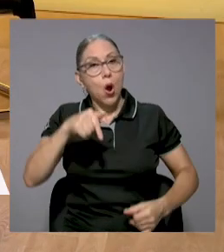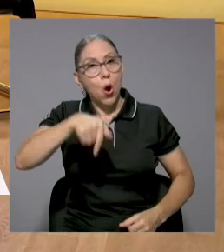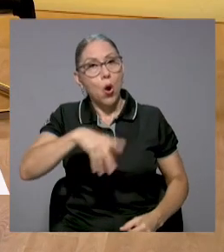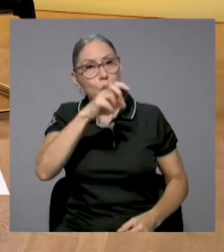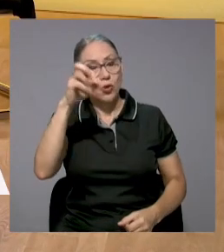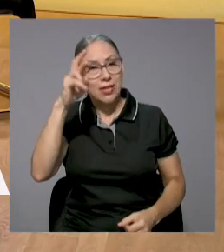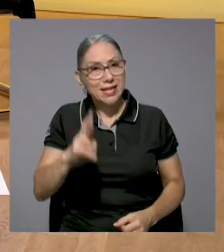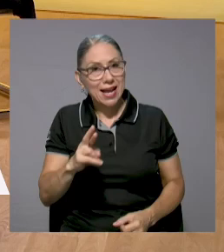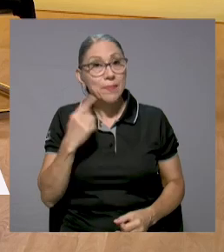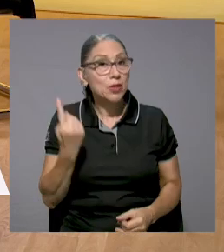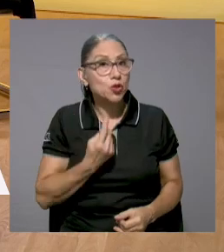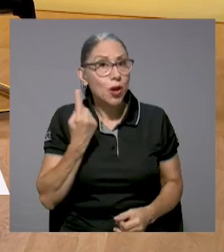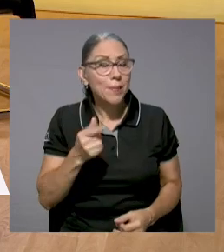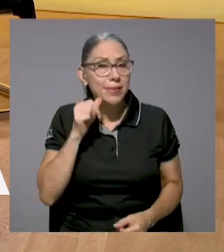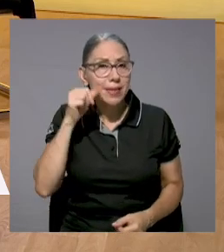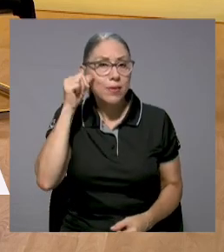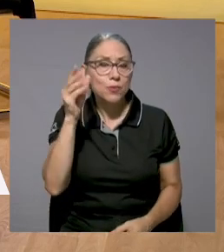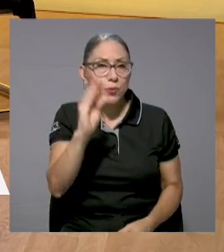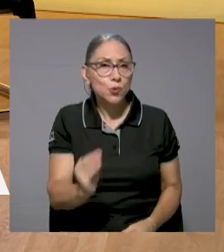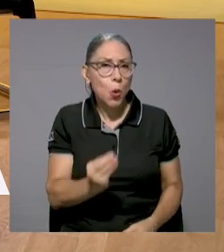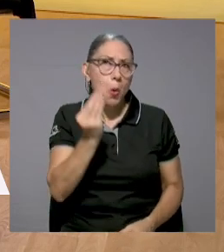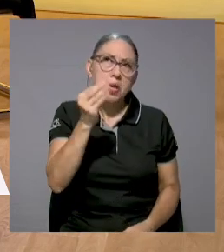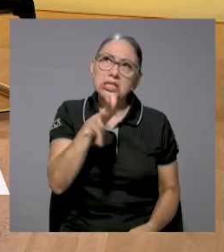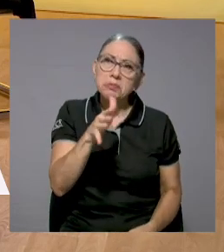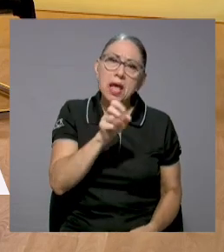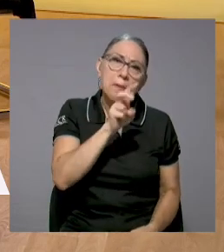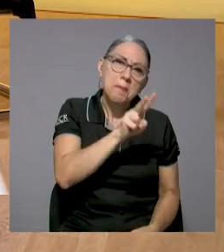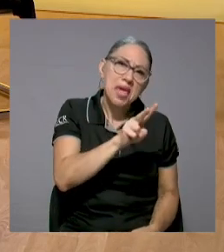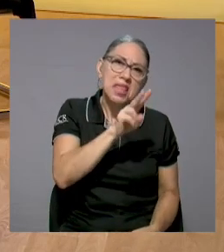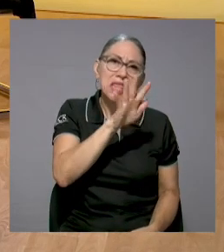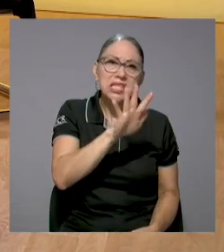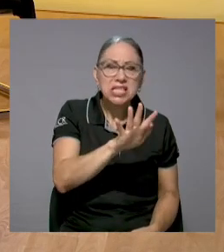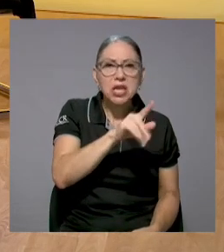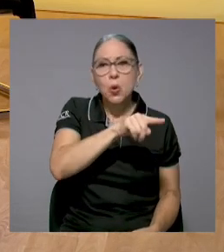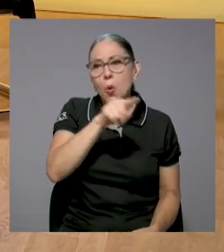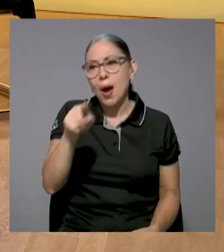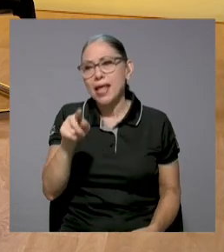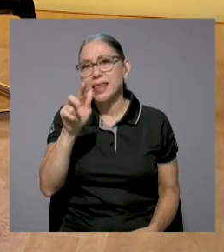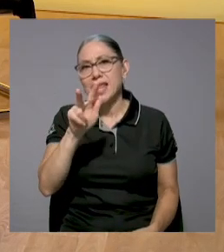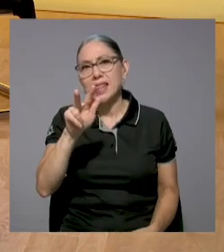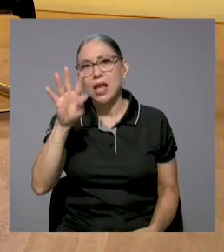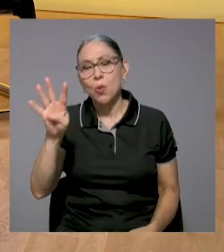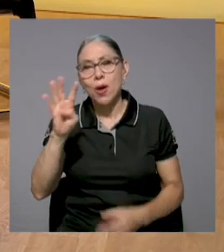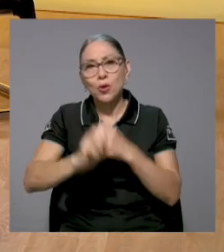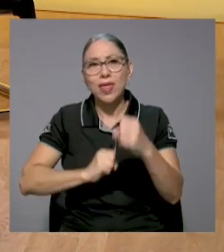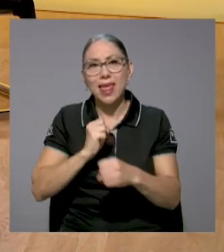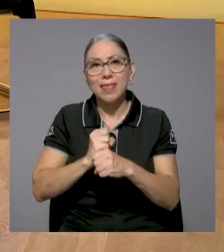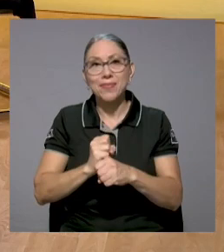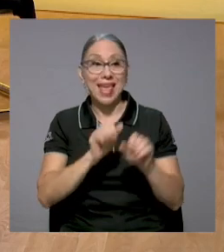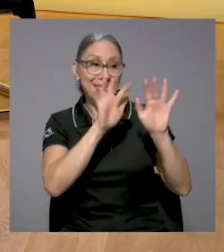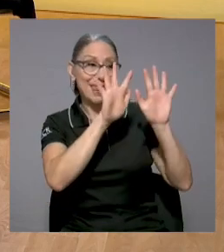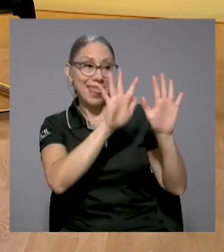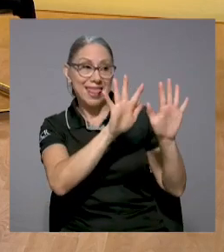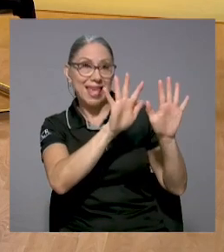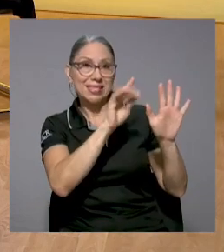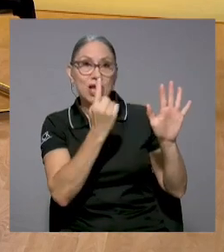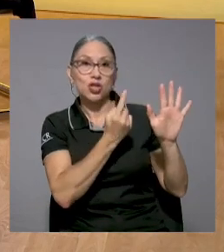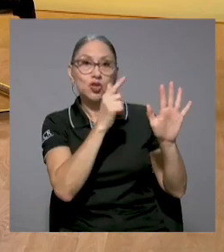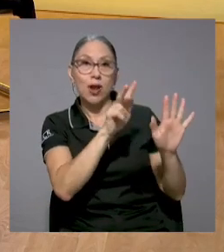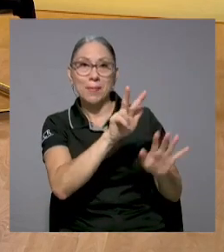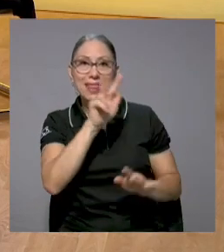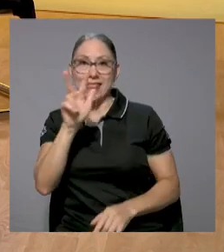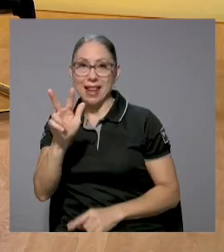solamente entre los adultos jóvenes, población de entre 25 y 34 años de edad, solo 3 de cada 10 tienen un título